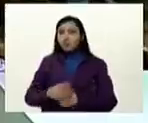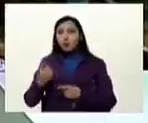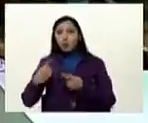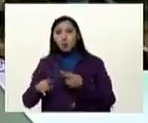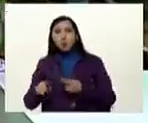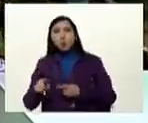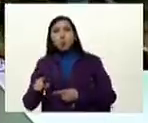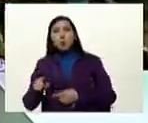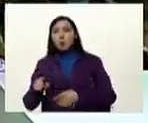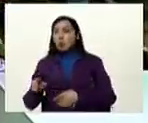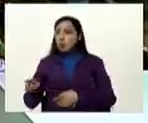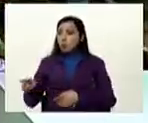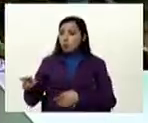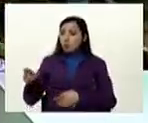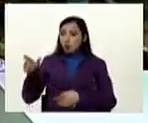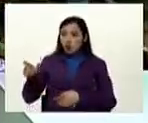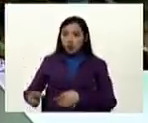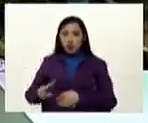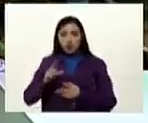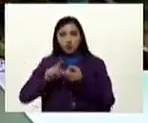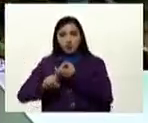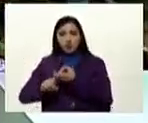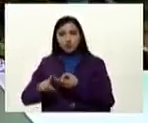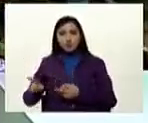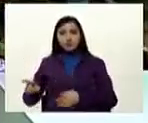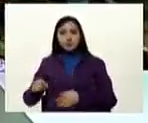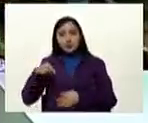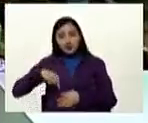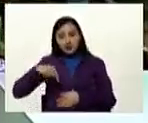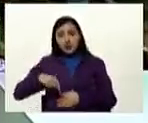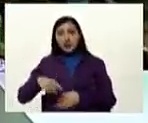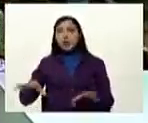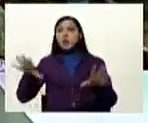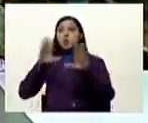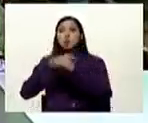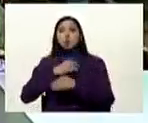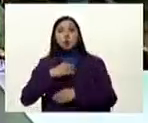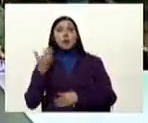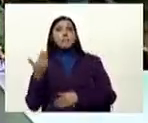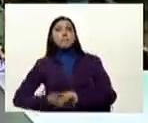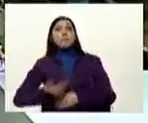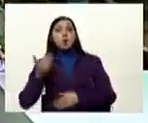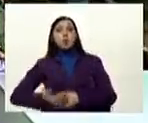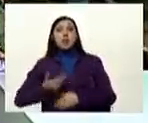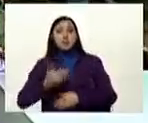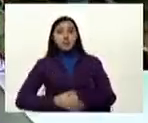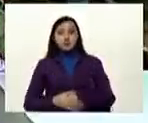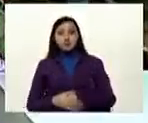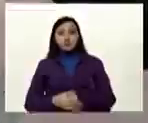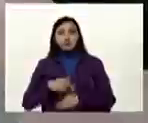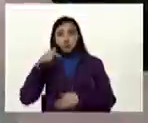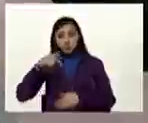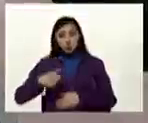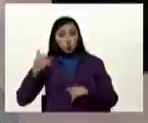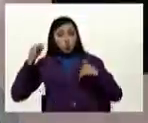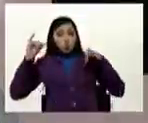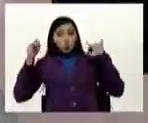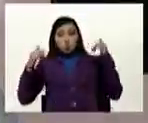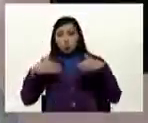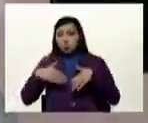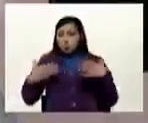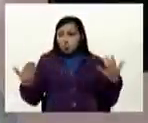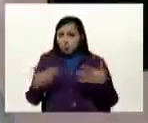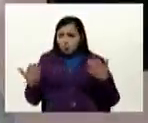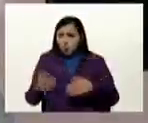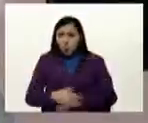O a Cilinda. Bueno, esta noche tan importante, fíjense. Hoy estamos conmemorando en